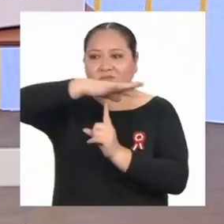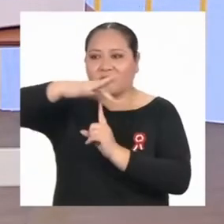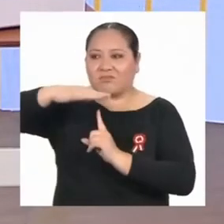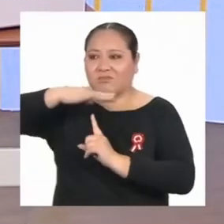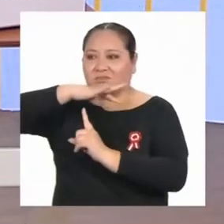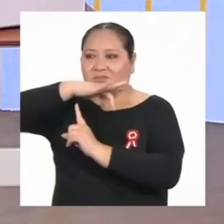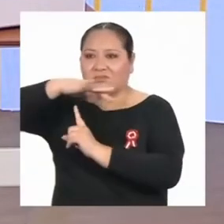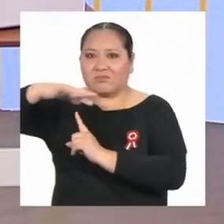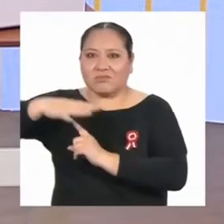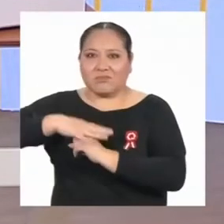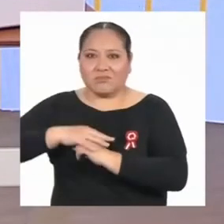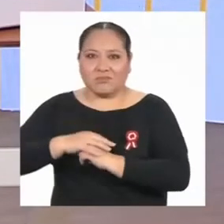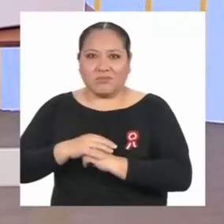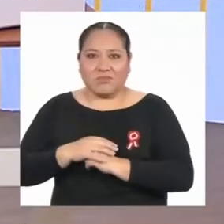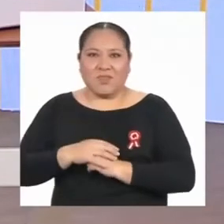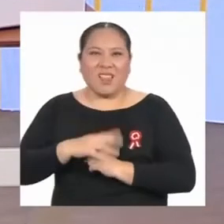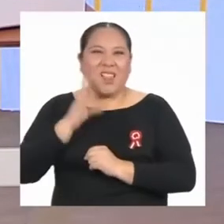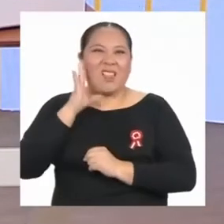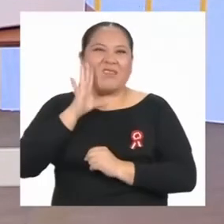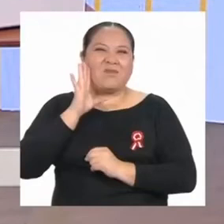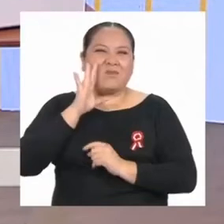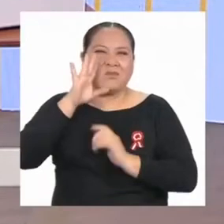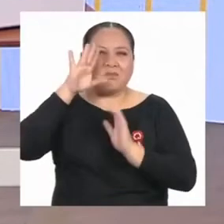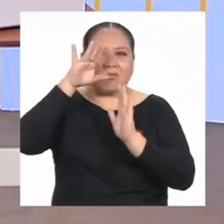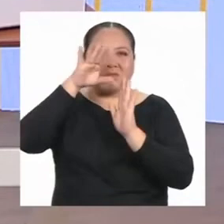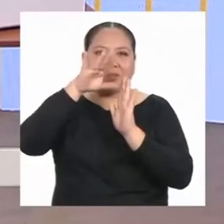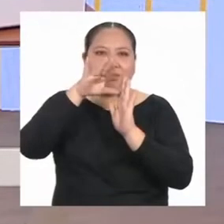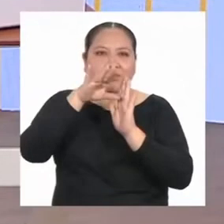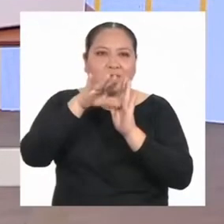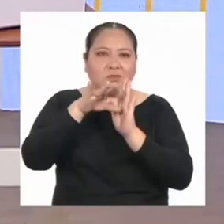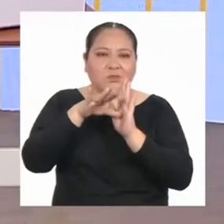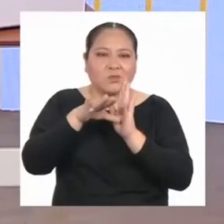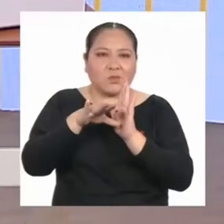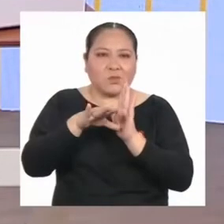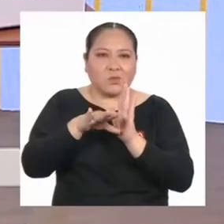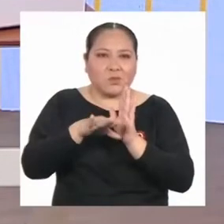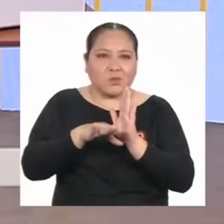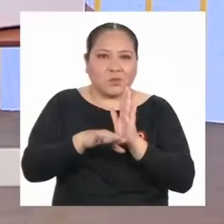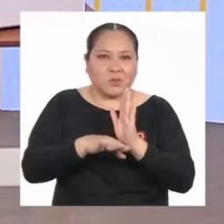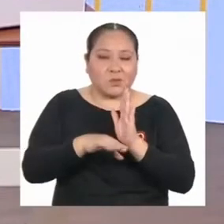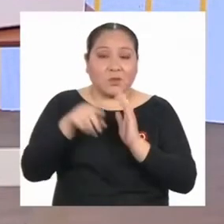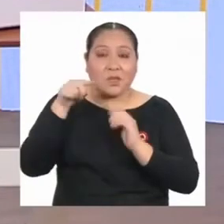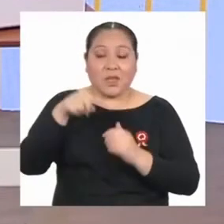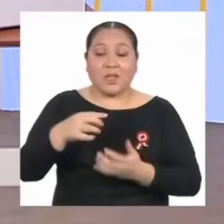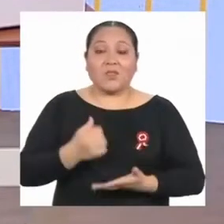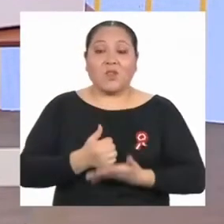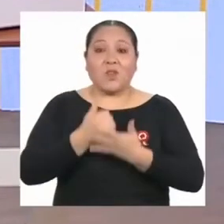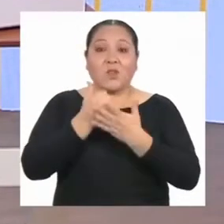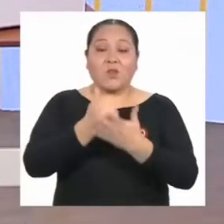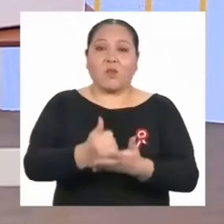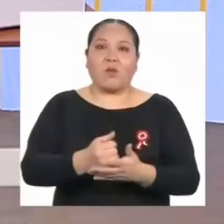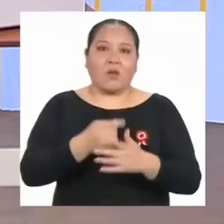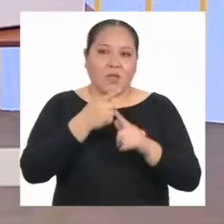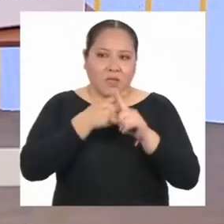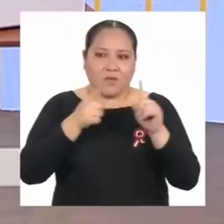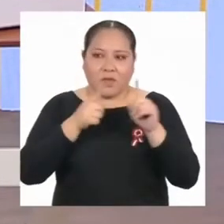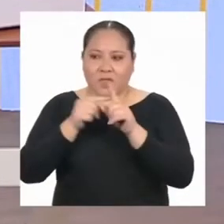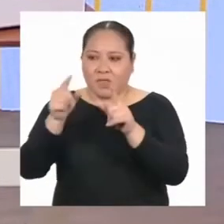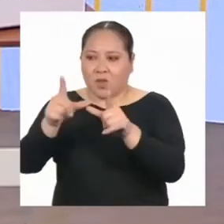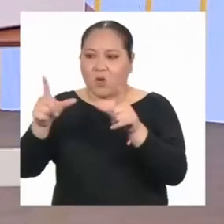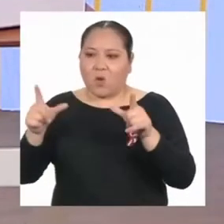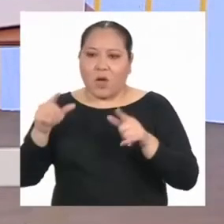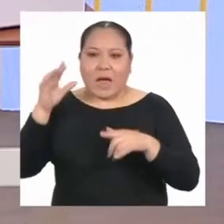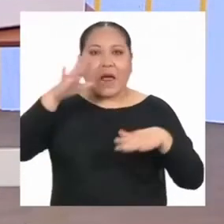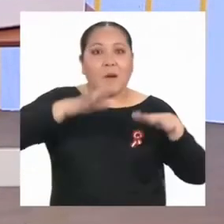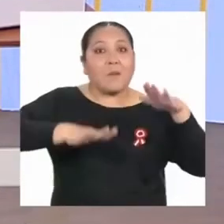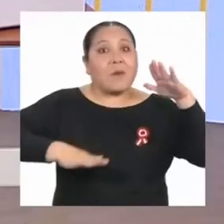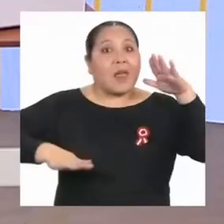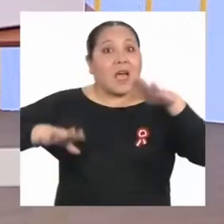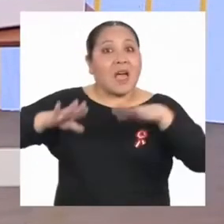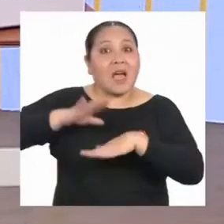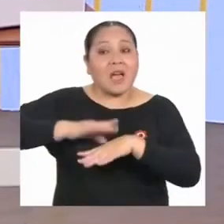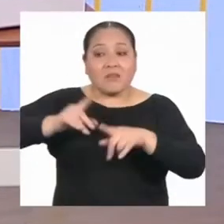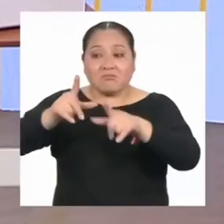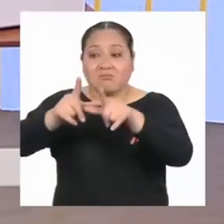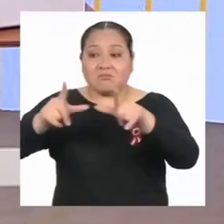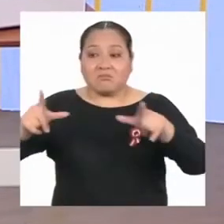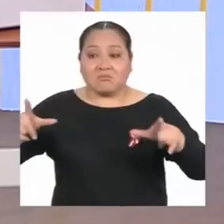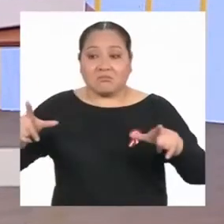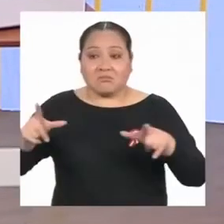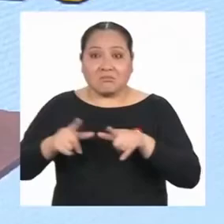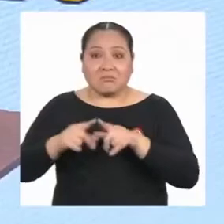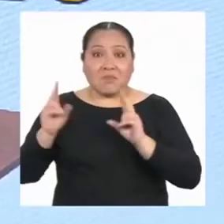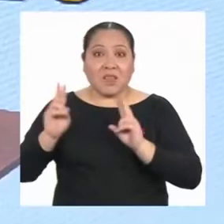aire disminuyeron considerablemente, y eso contribuyó a que en espacios como parques y playas se vea mayor afluencia de